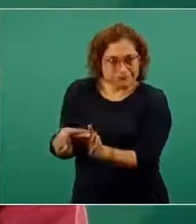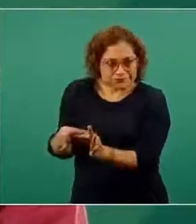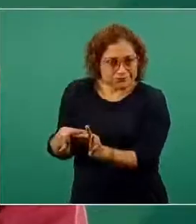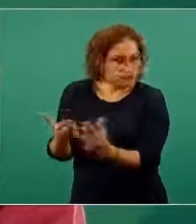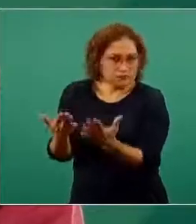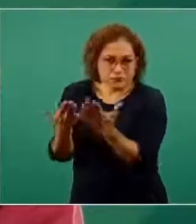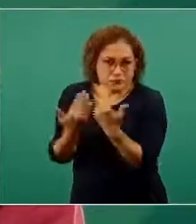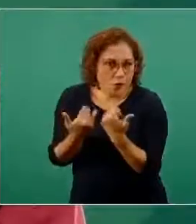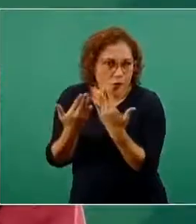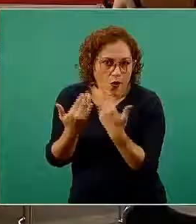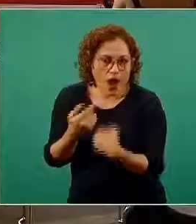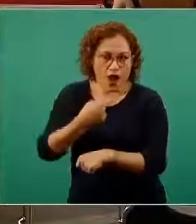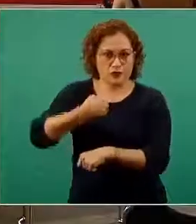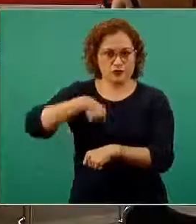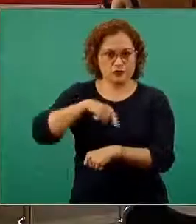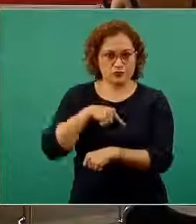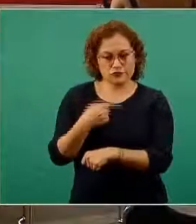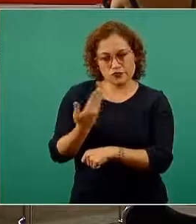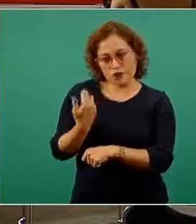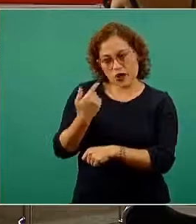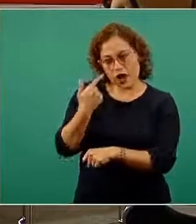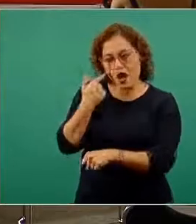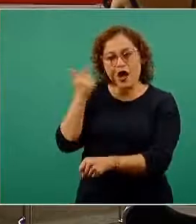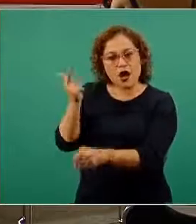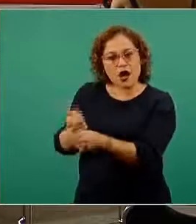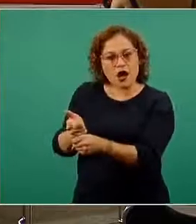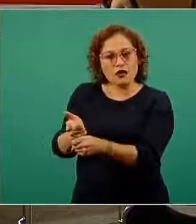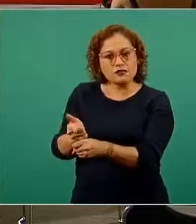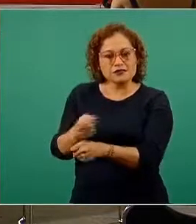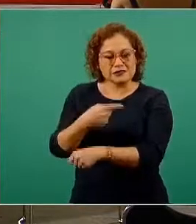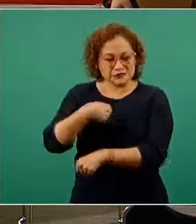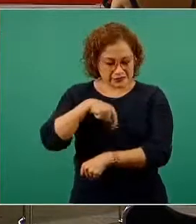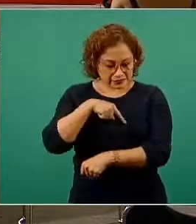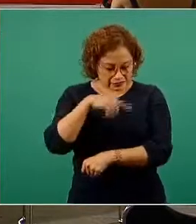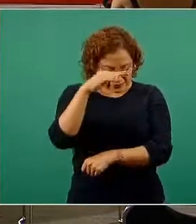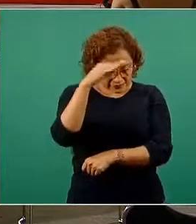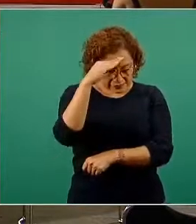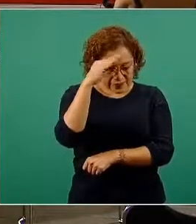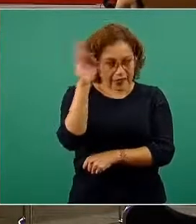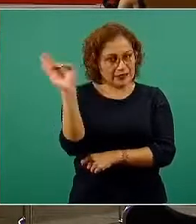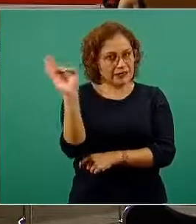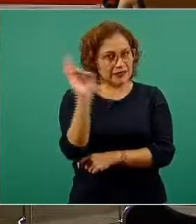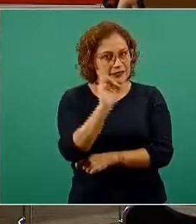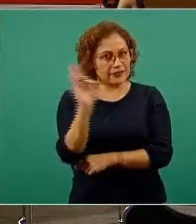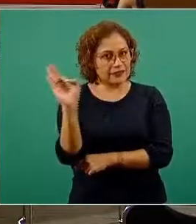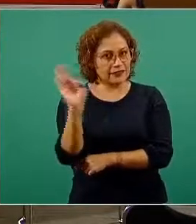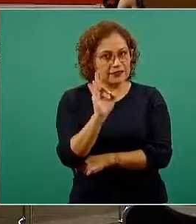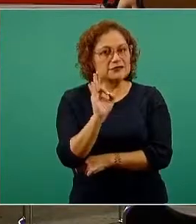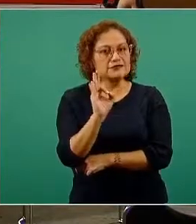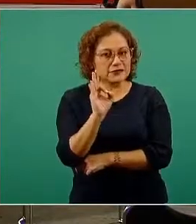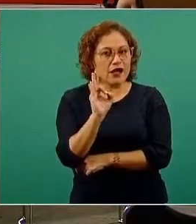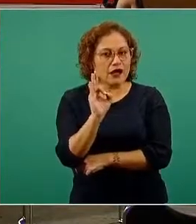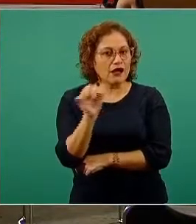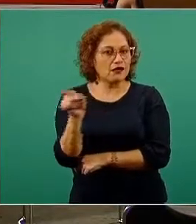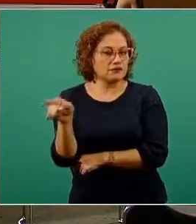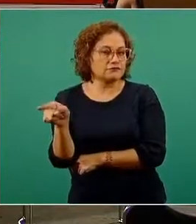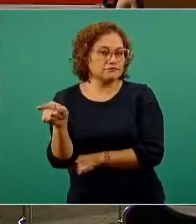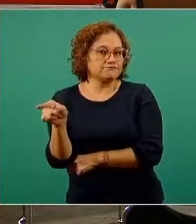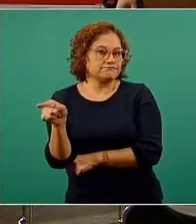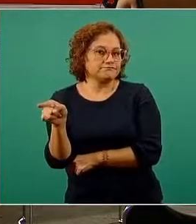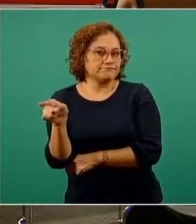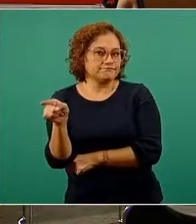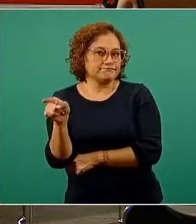este fenómeno, nos hizo pensar en que a lo mejor una motivación para no lograrlo podría ser precisamente que esto